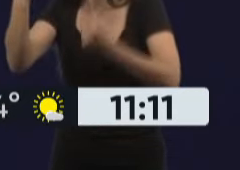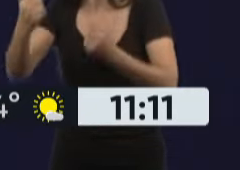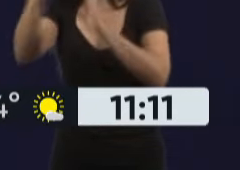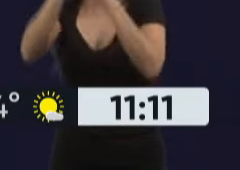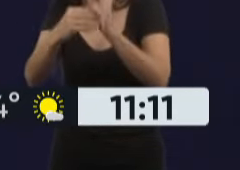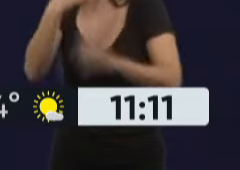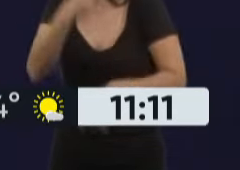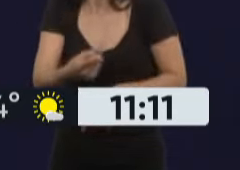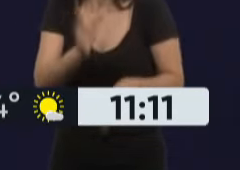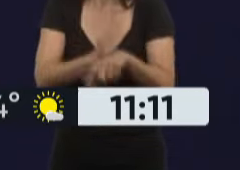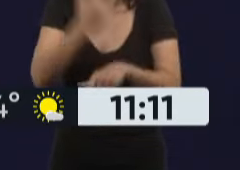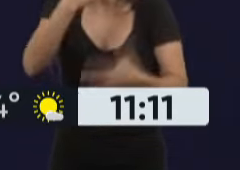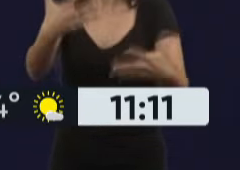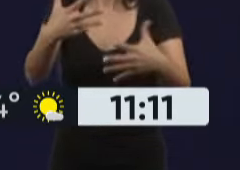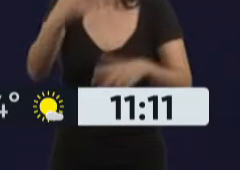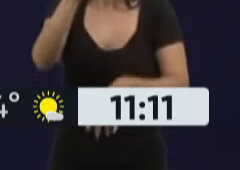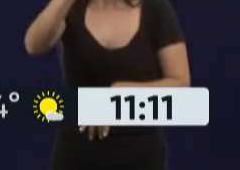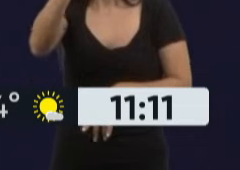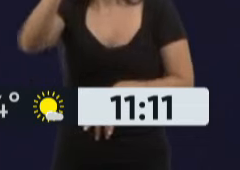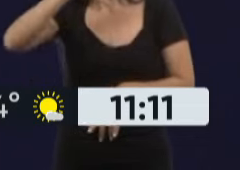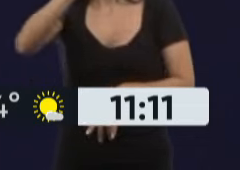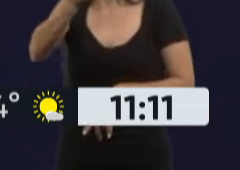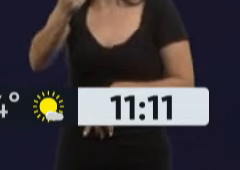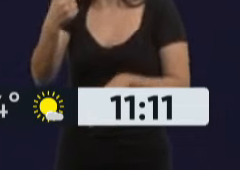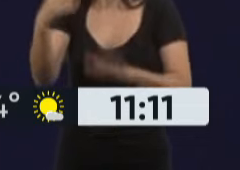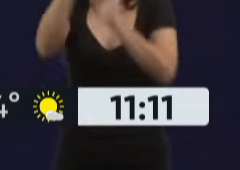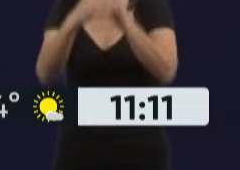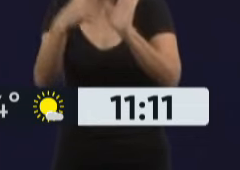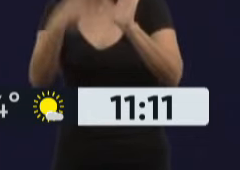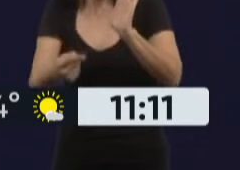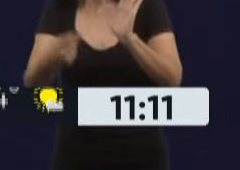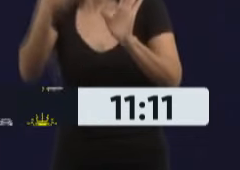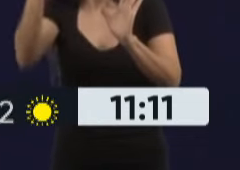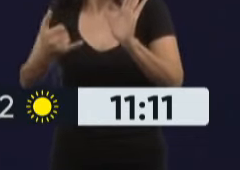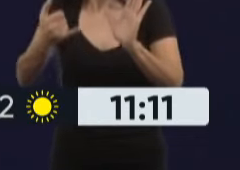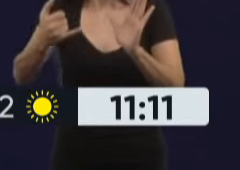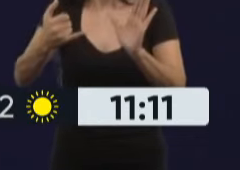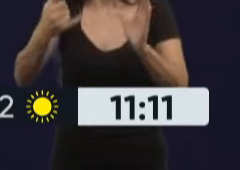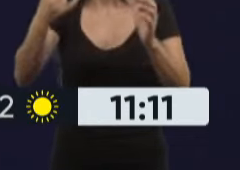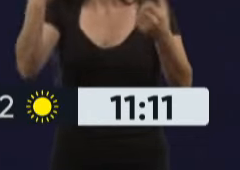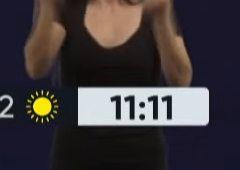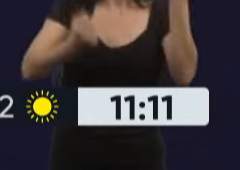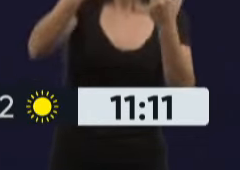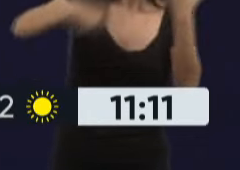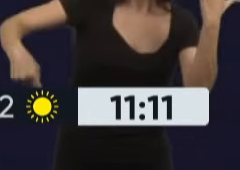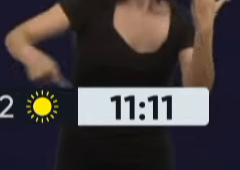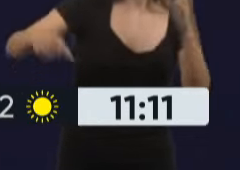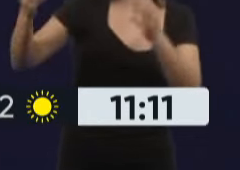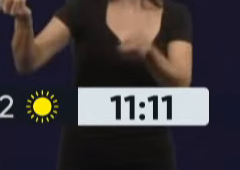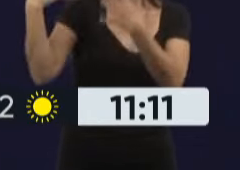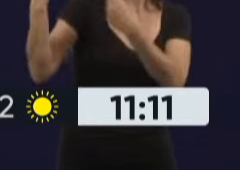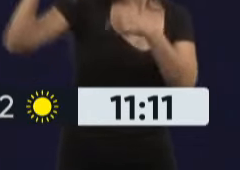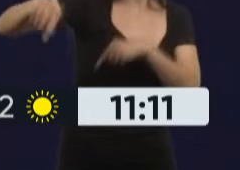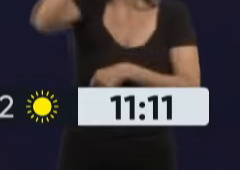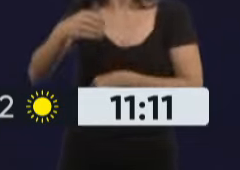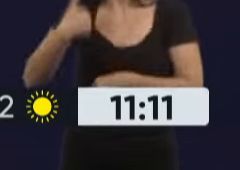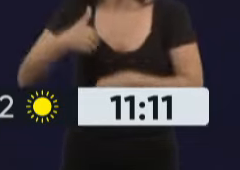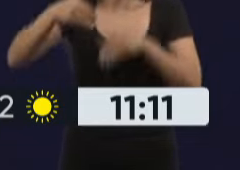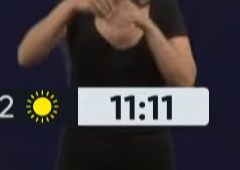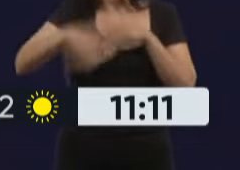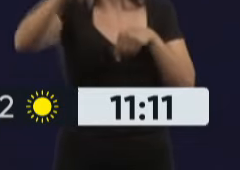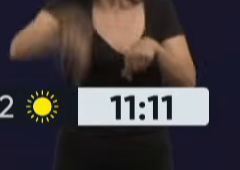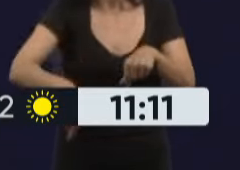conocido como ruta que reglamenta el transporte de cargas en la Argentina no solo a partir de ahora va a